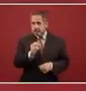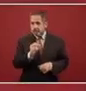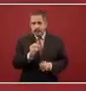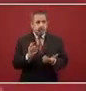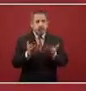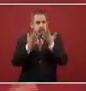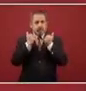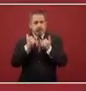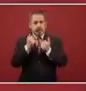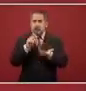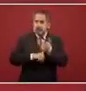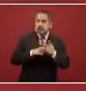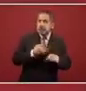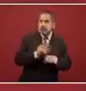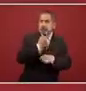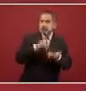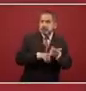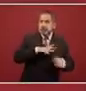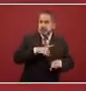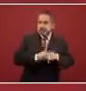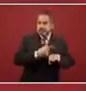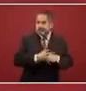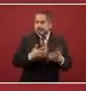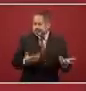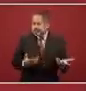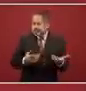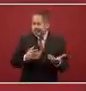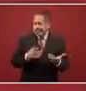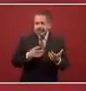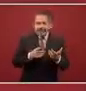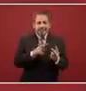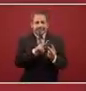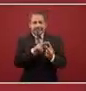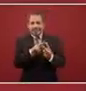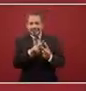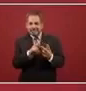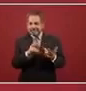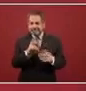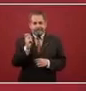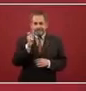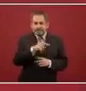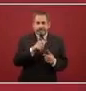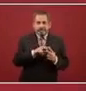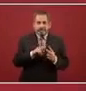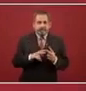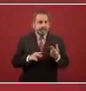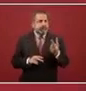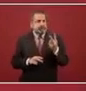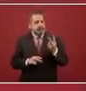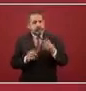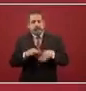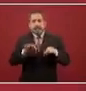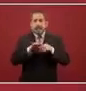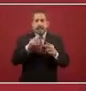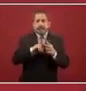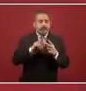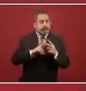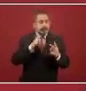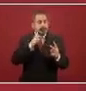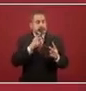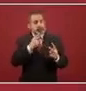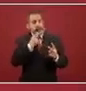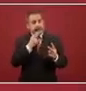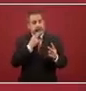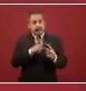descartado un caso que es negativo. Y estos 2 elementos son fundamentales para que la prueba